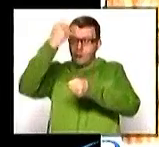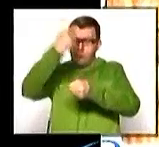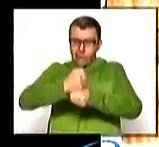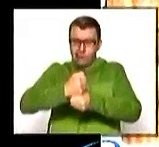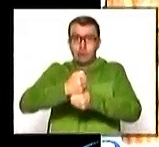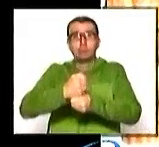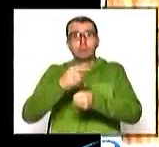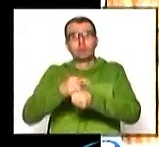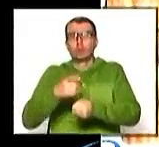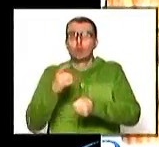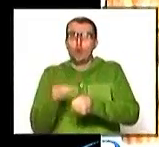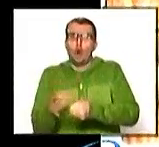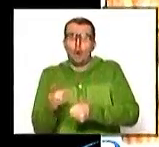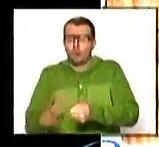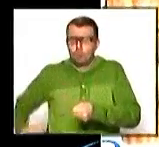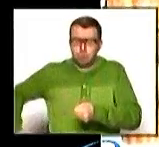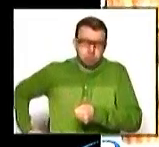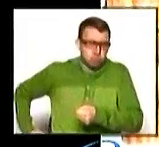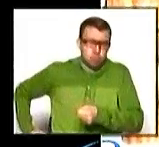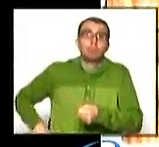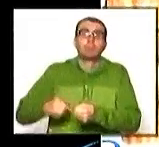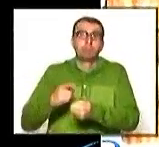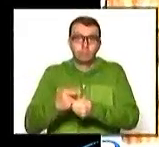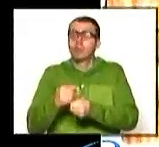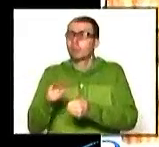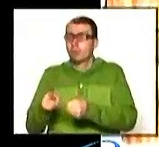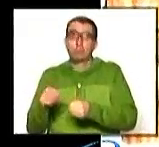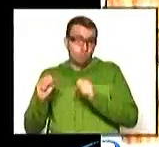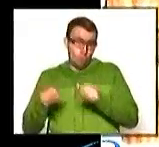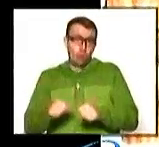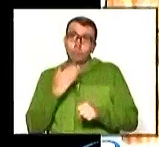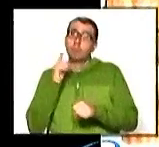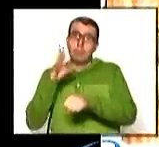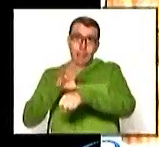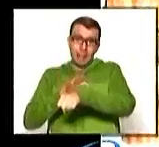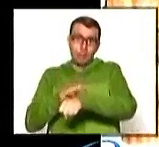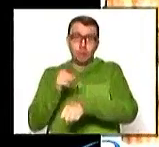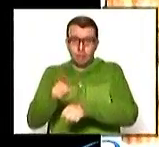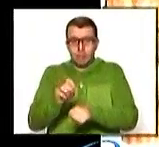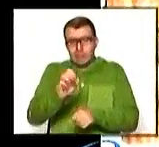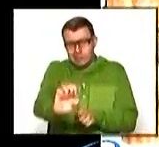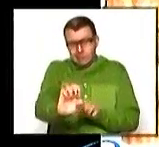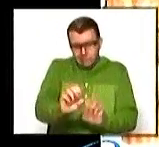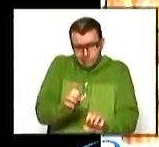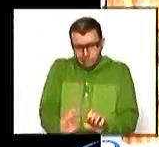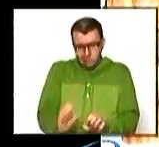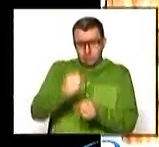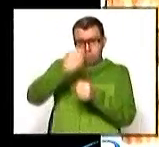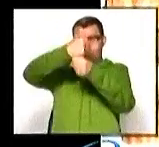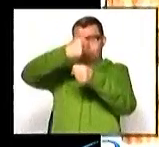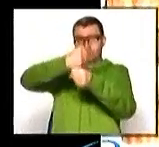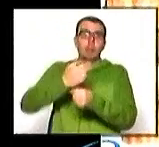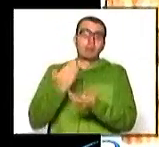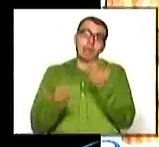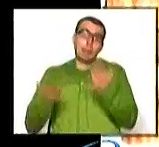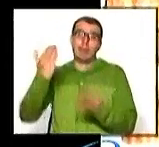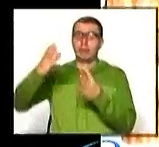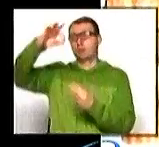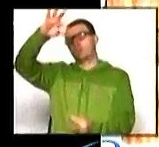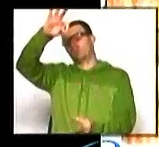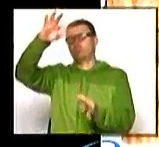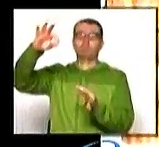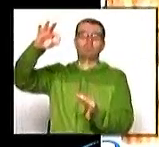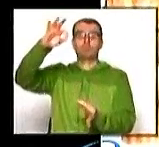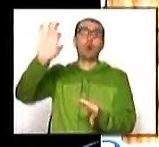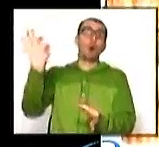puede tratar con técnicas de manipulación como la quiropraxia, corregir lo suyo. Habría que mirar bien las radiografías. O de lo contrario, hay que